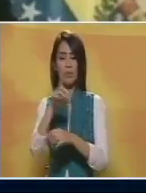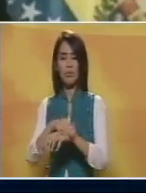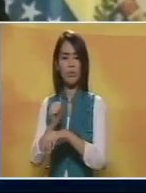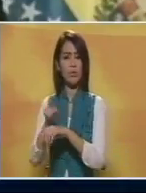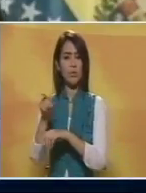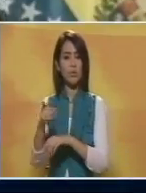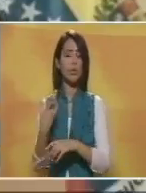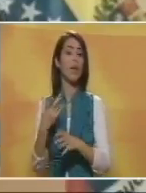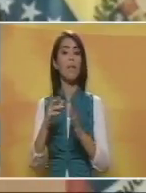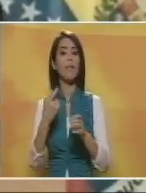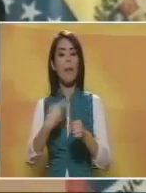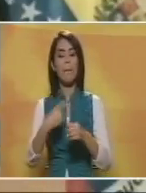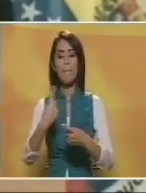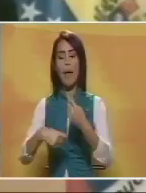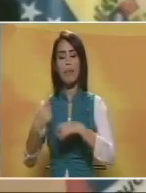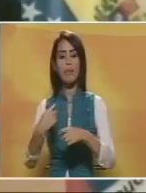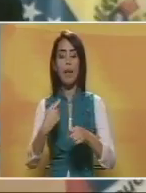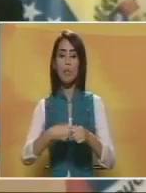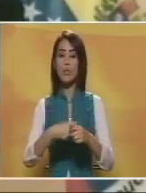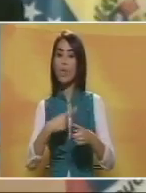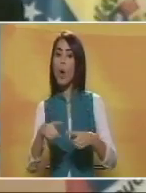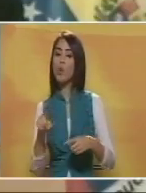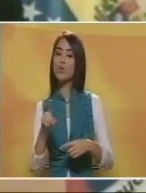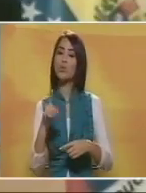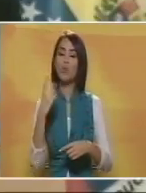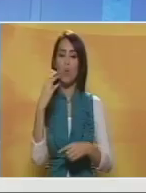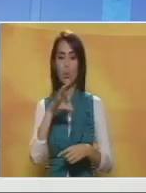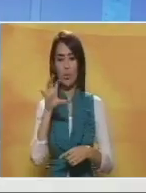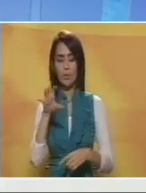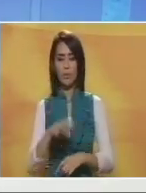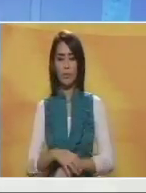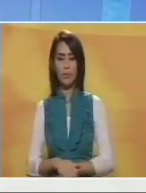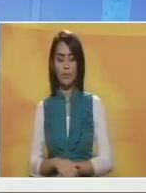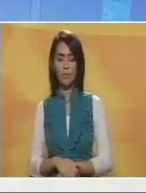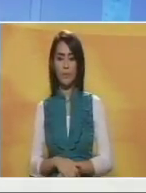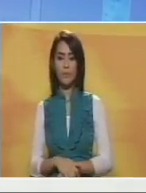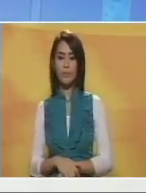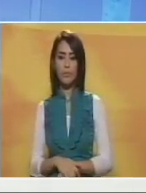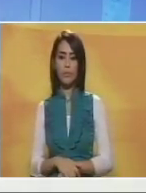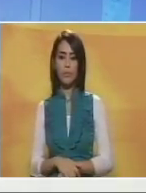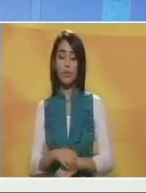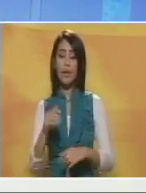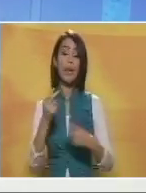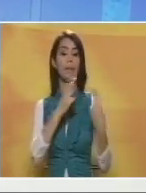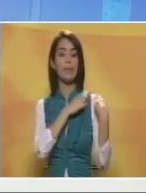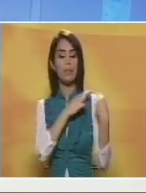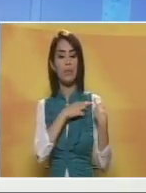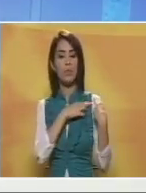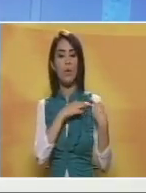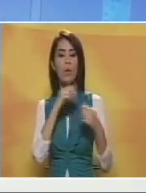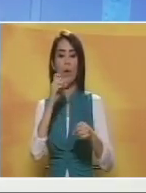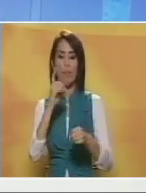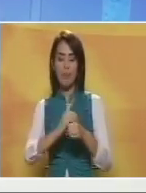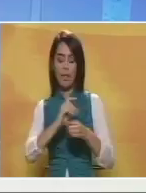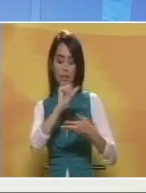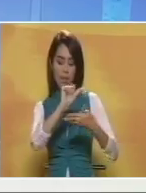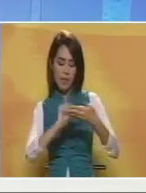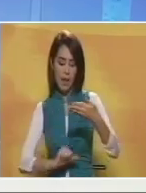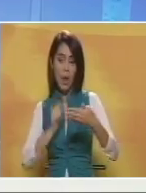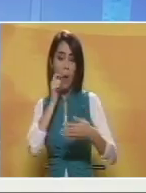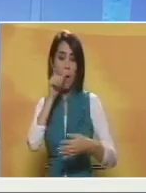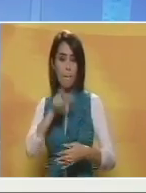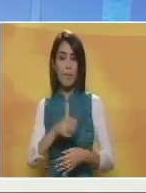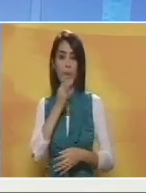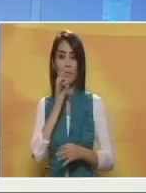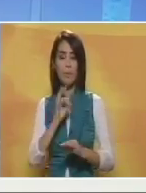del contrabando de gasolina a territorio neogranadino. El director de Data Analysis, José Antonio Gil Yepes,